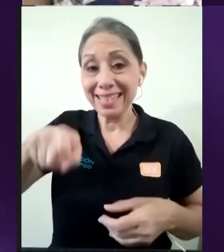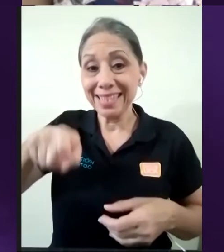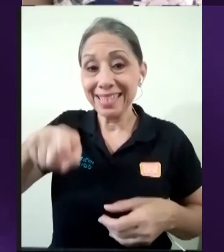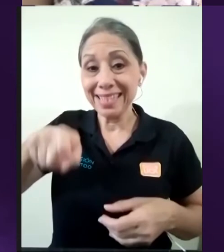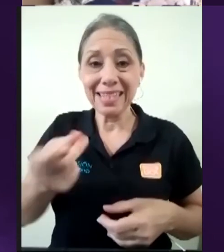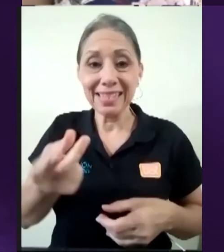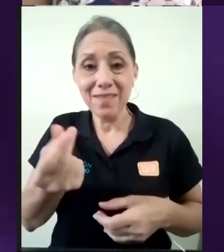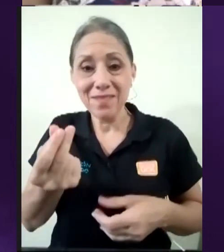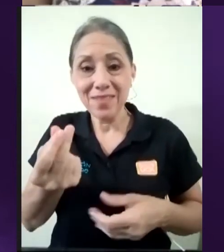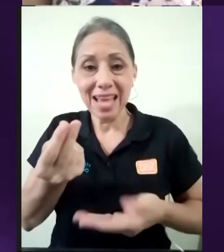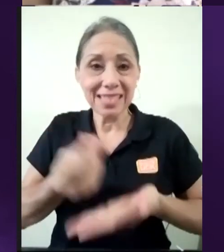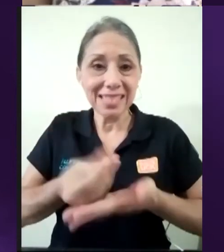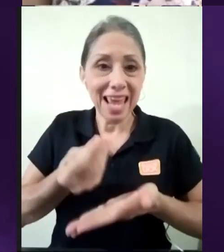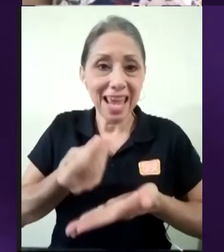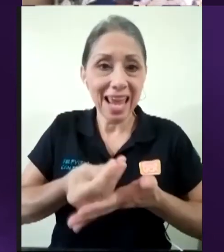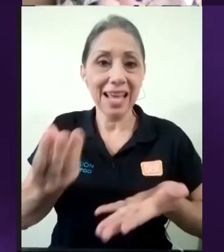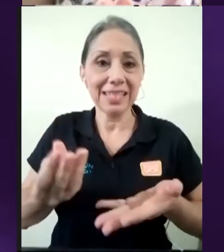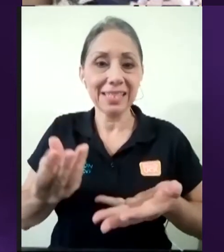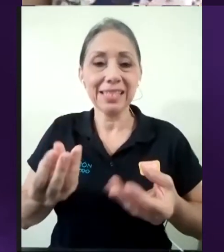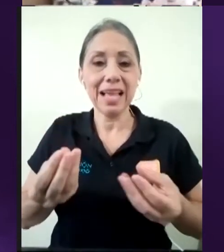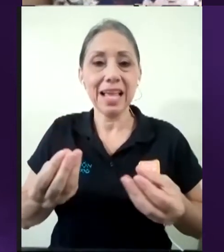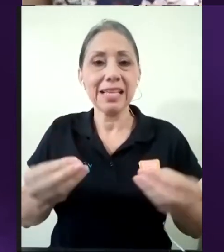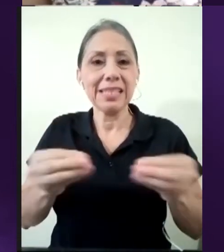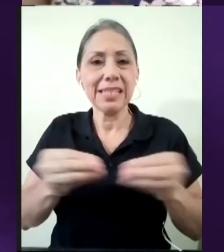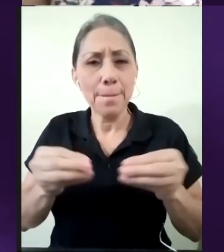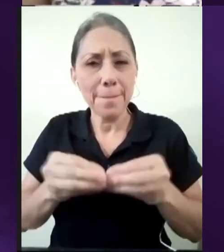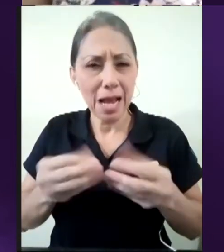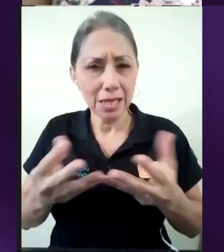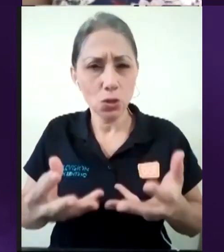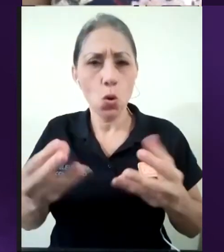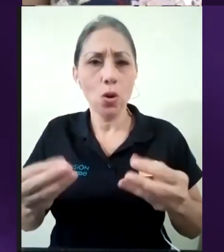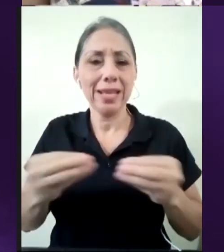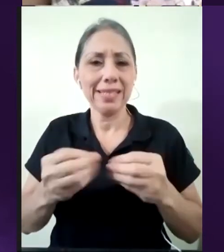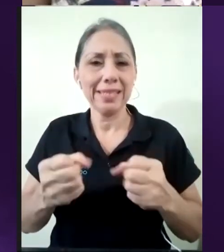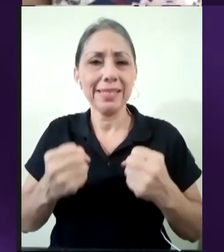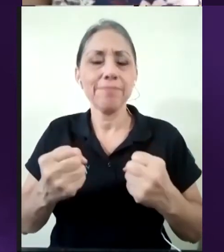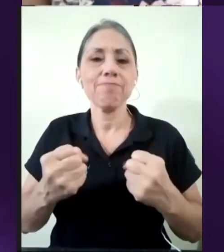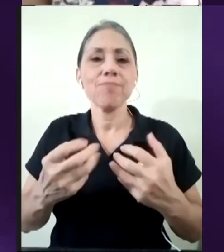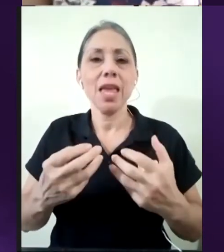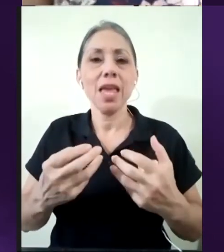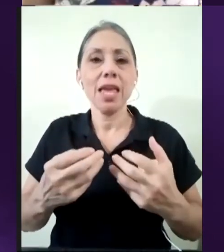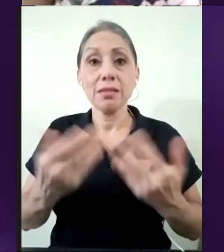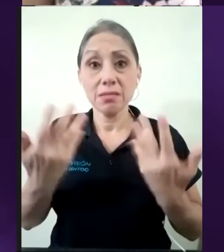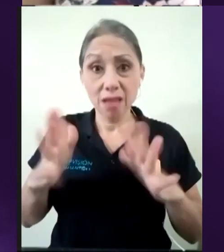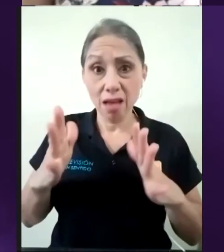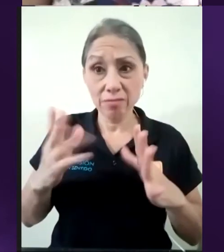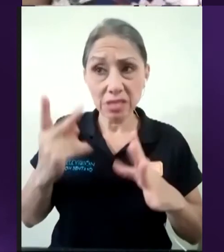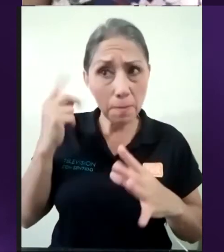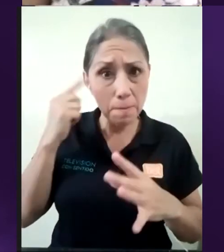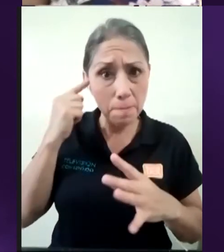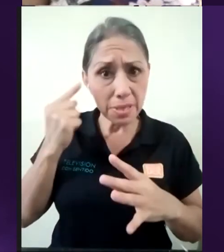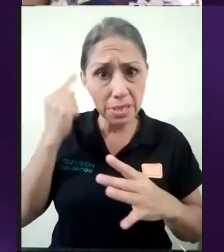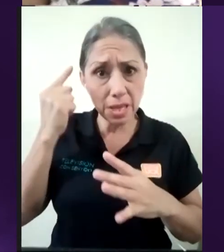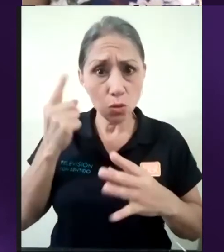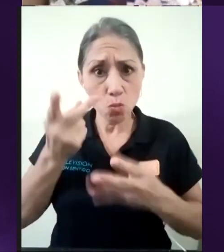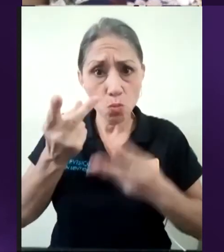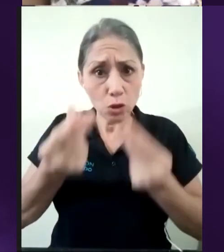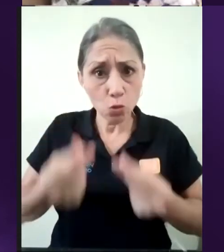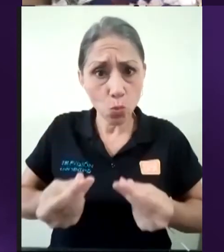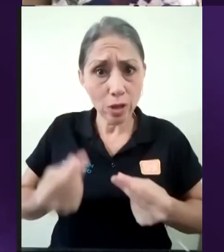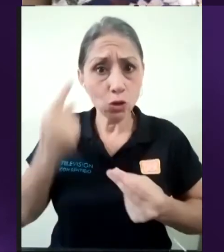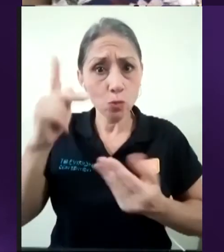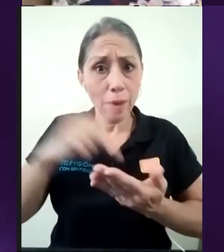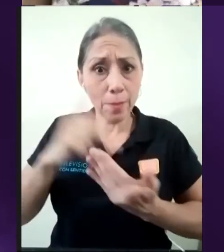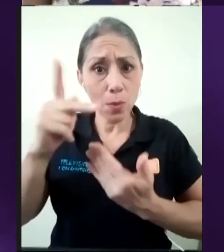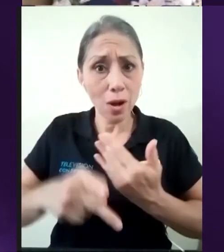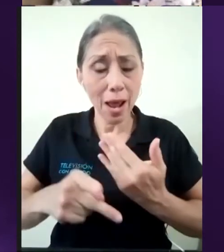Se está considerando aumento en presupuestos, por ejemplo, para el programa de asistencia personal, para ayudas